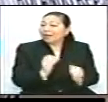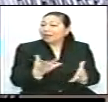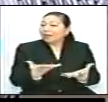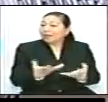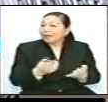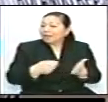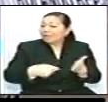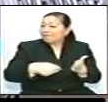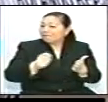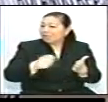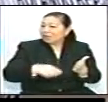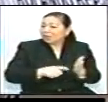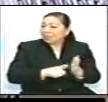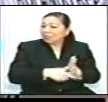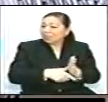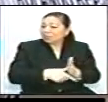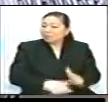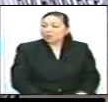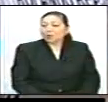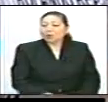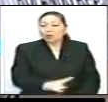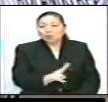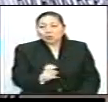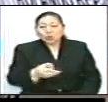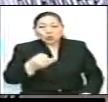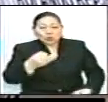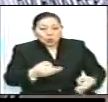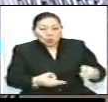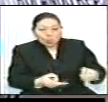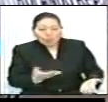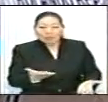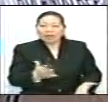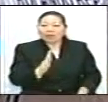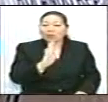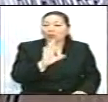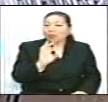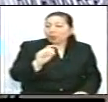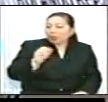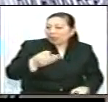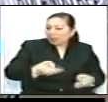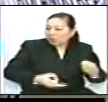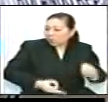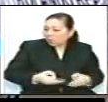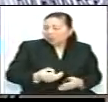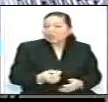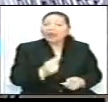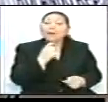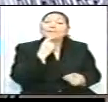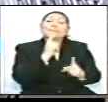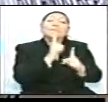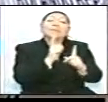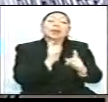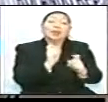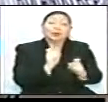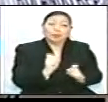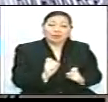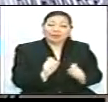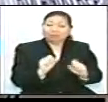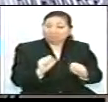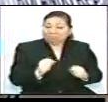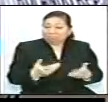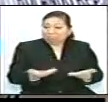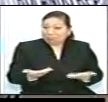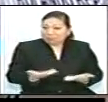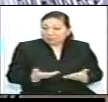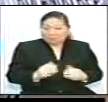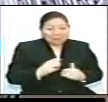firmar, porque después tienen 200 juicios, 50 juicios. La pregunta es, ¿se está generando un